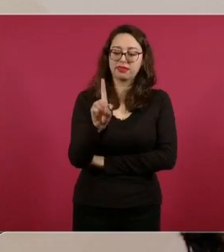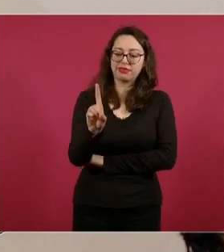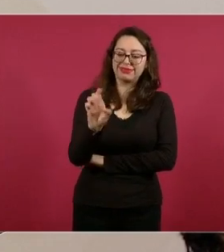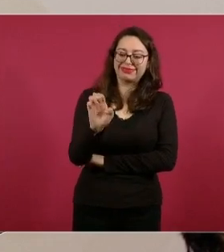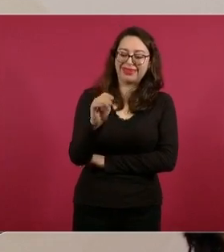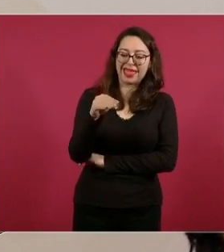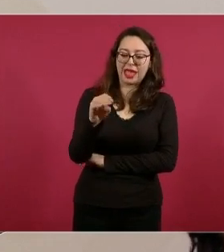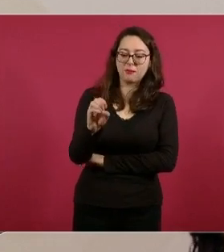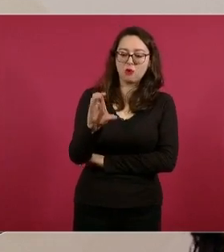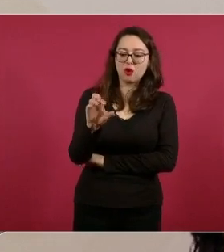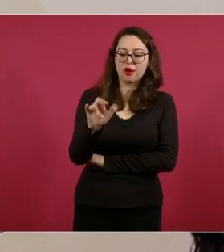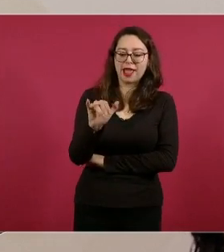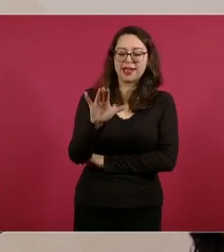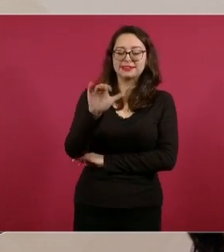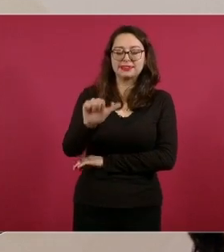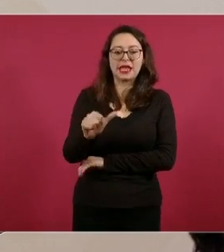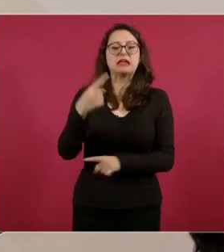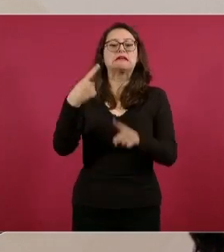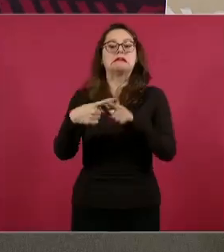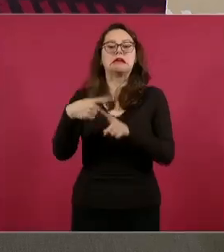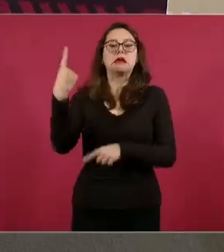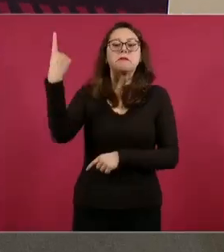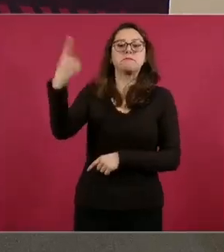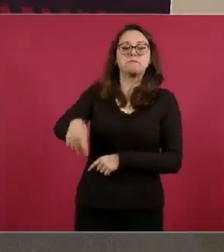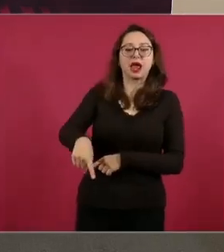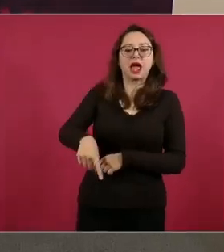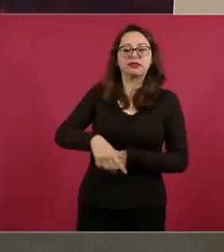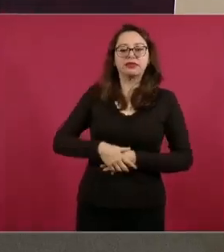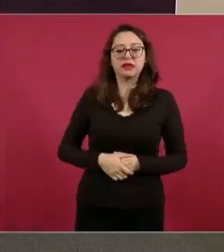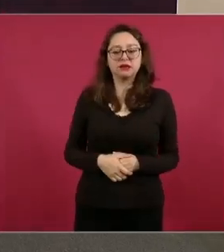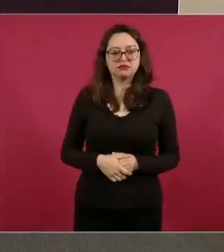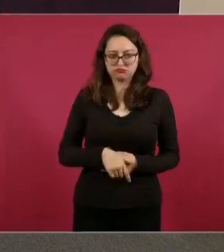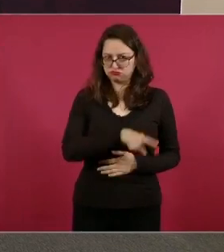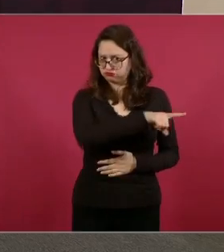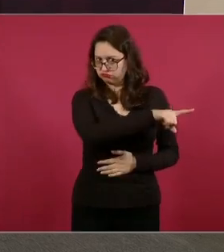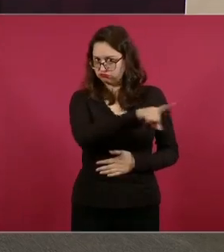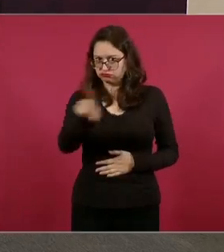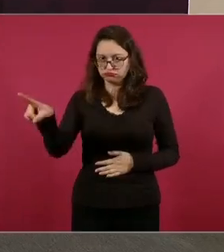El pueblo manda y si se equivoca vuelve a mandar.